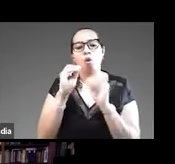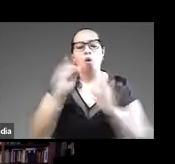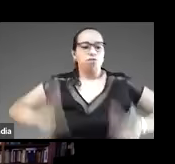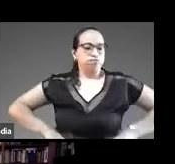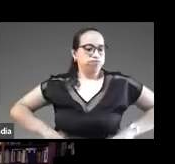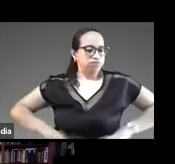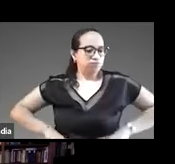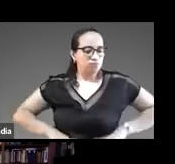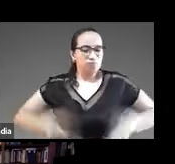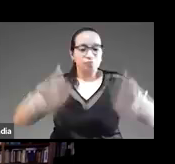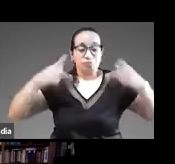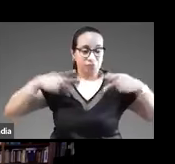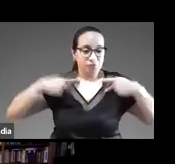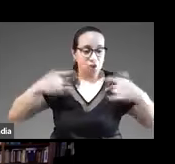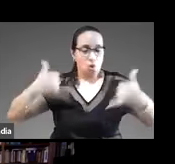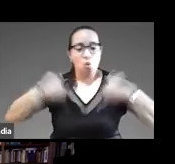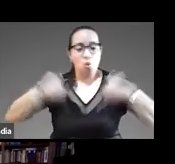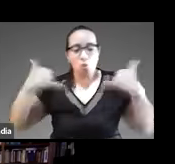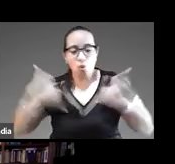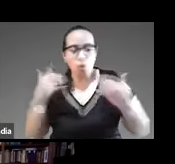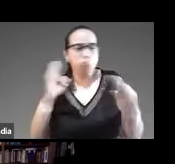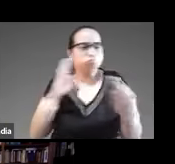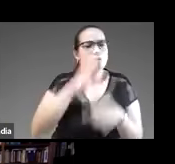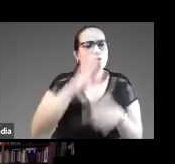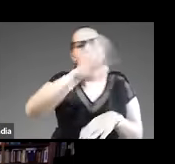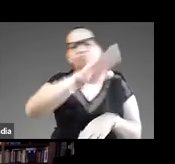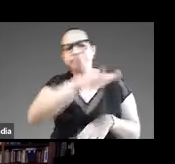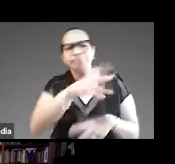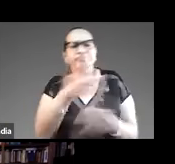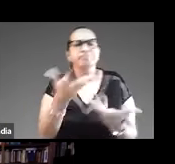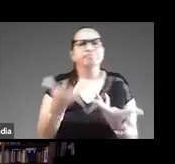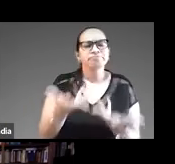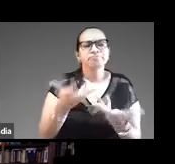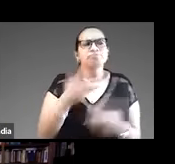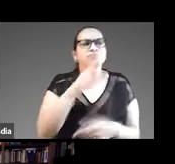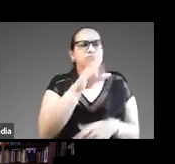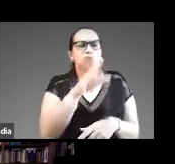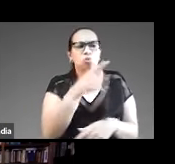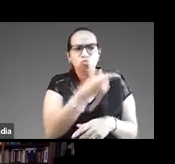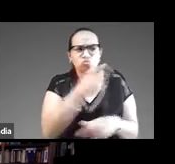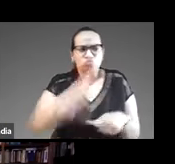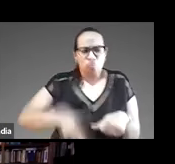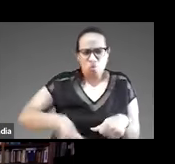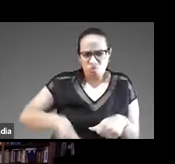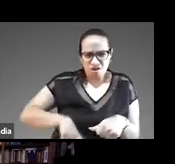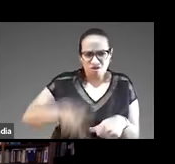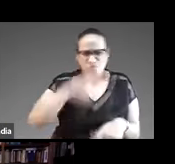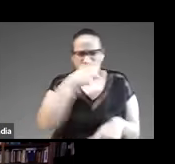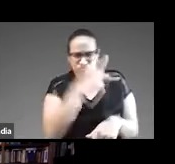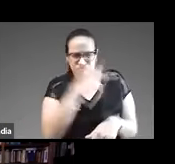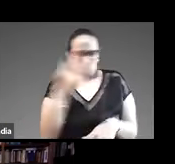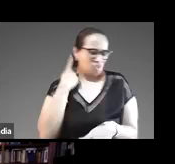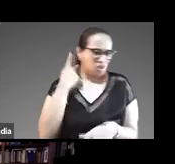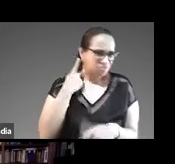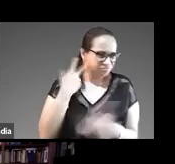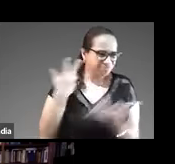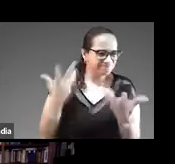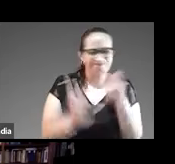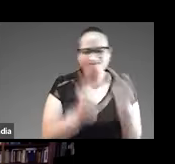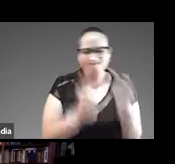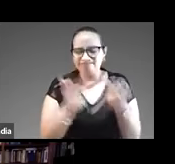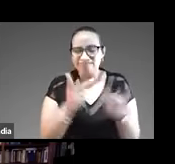la gente, los chavos se acercaban y te decían, pero ¿y usted es del gobierno? ¿Usted es político? ¿No? Y